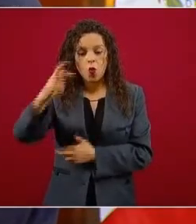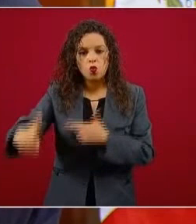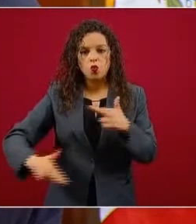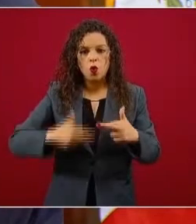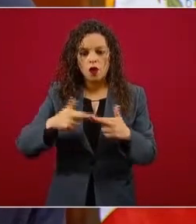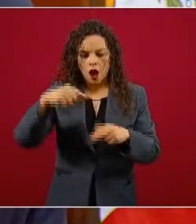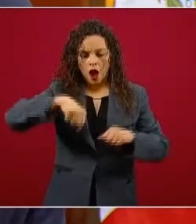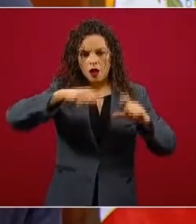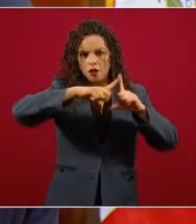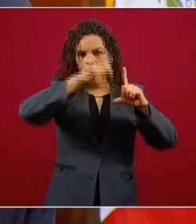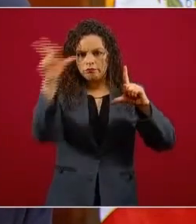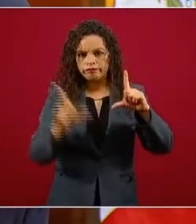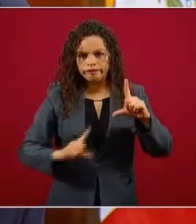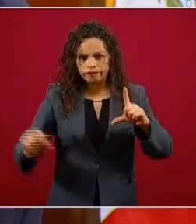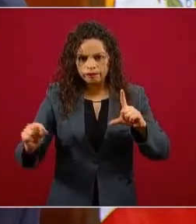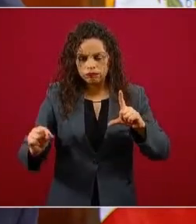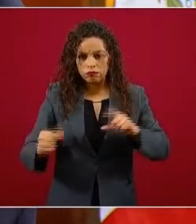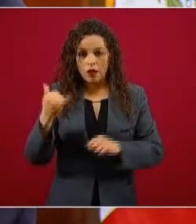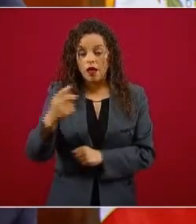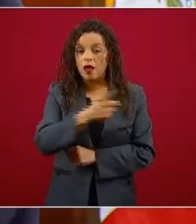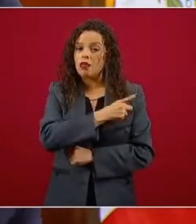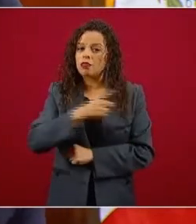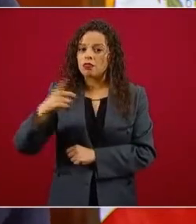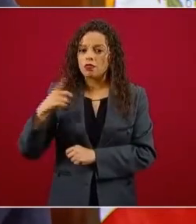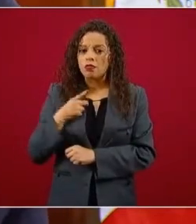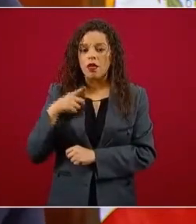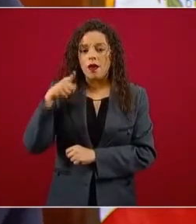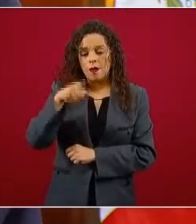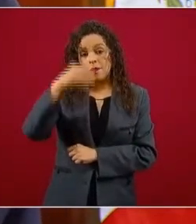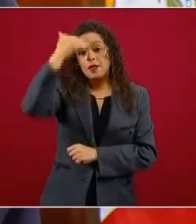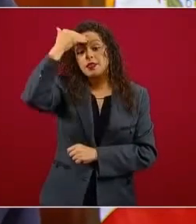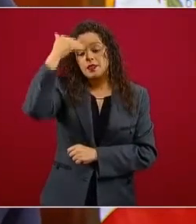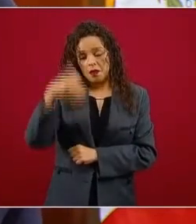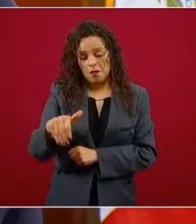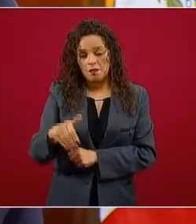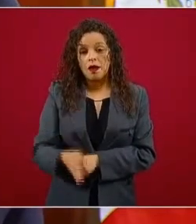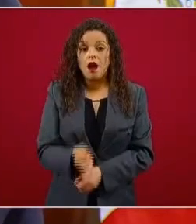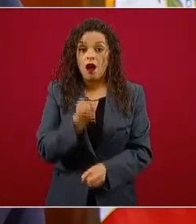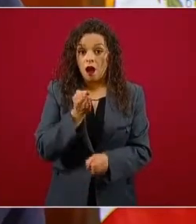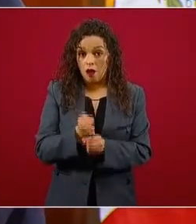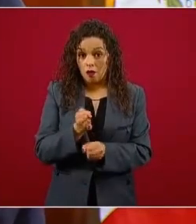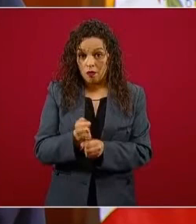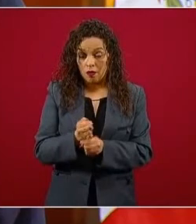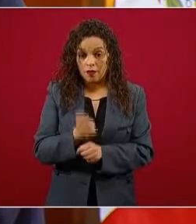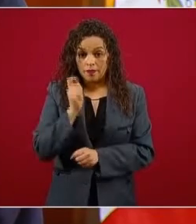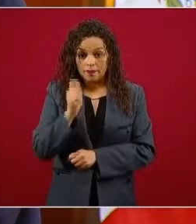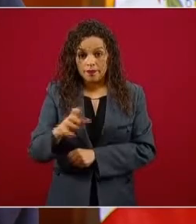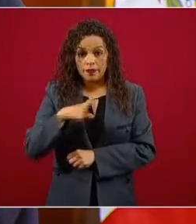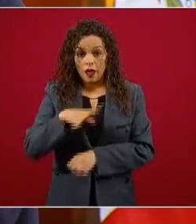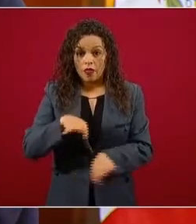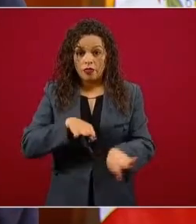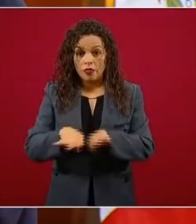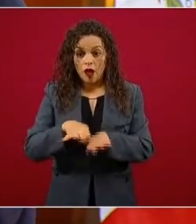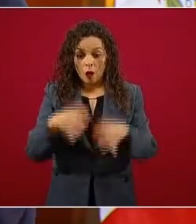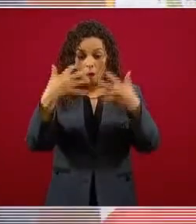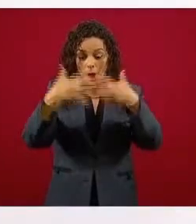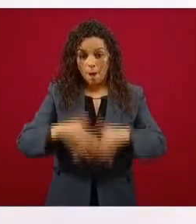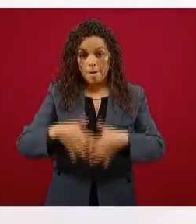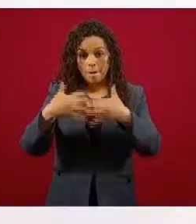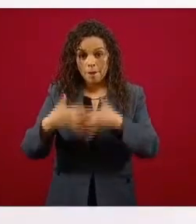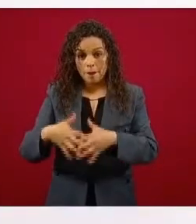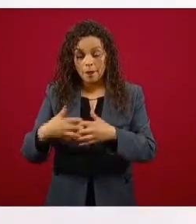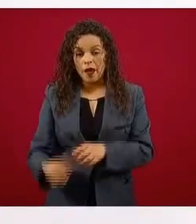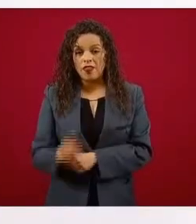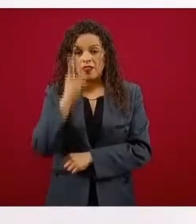Y debe tenerse en cuenta que actualmente trabajan en las plantas maquiladoras 3 millones